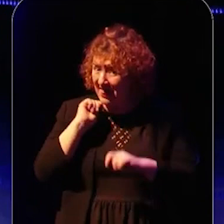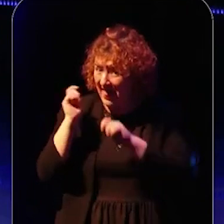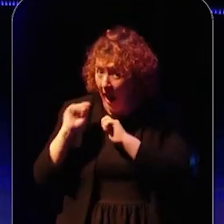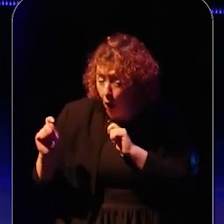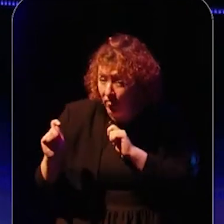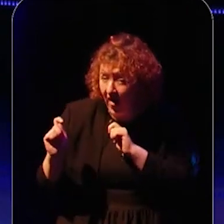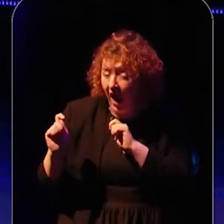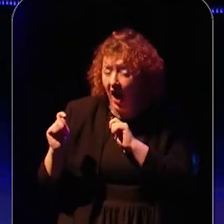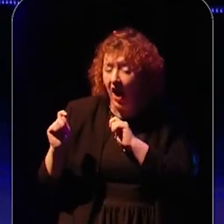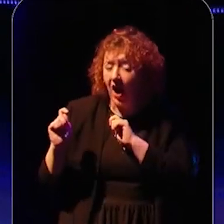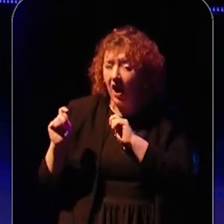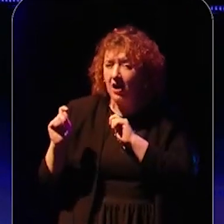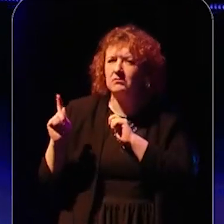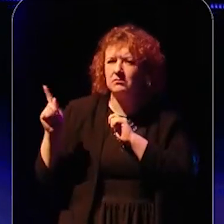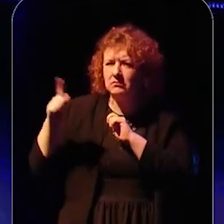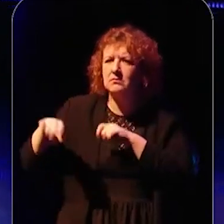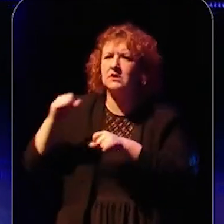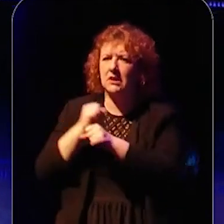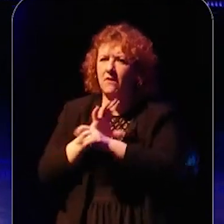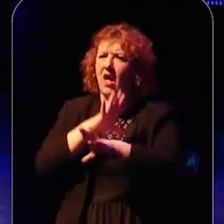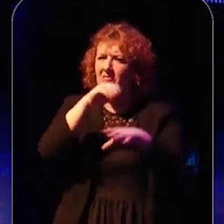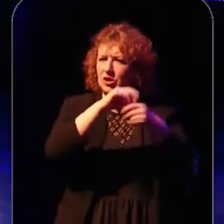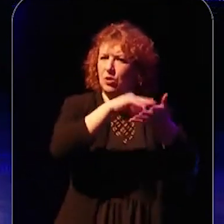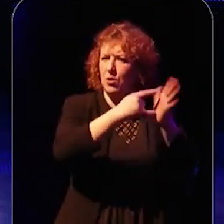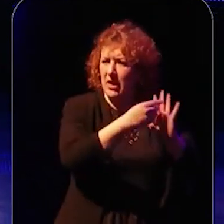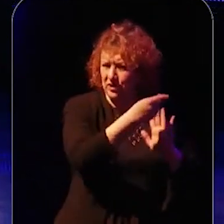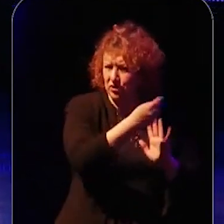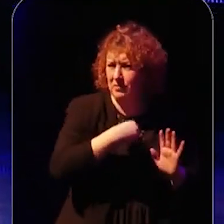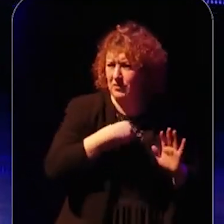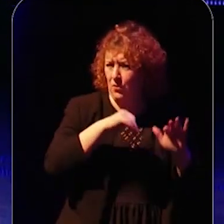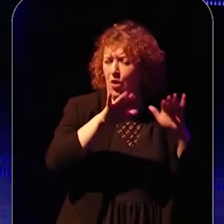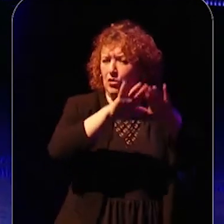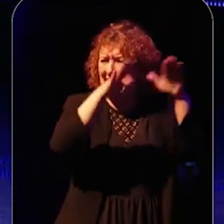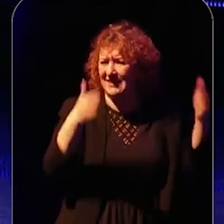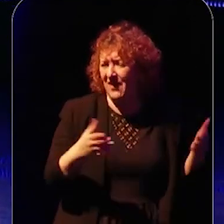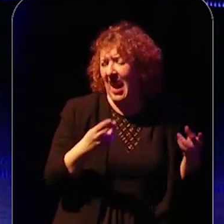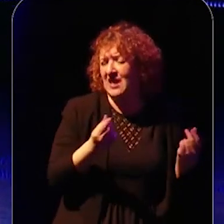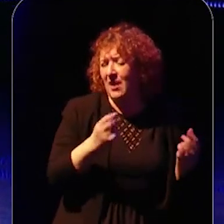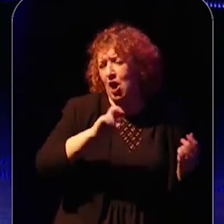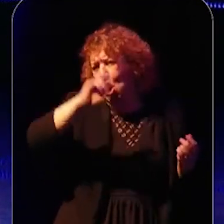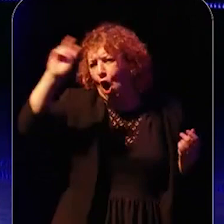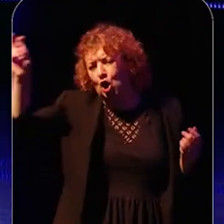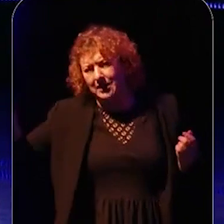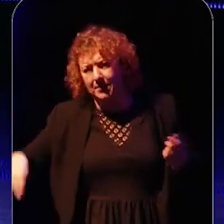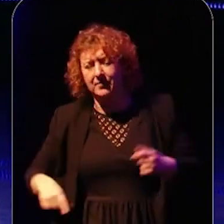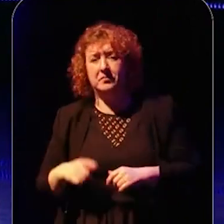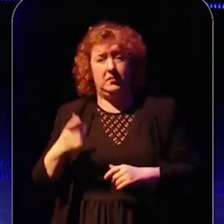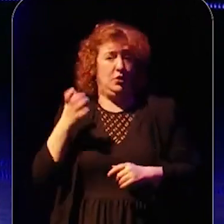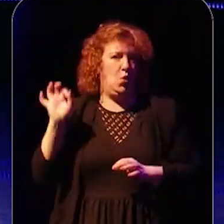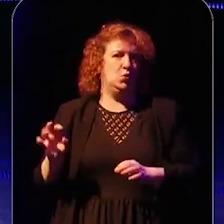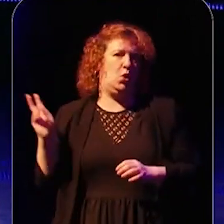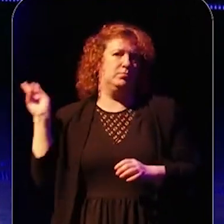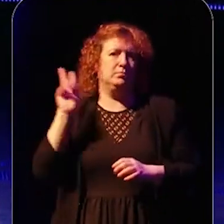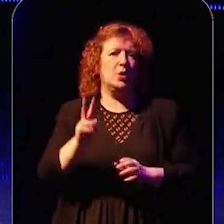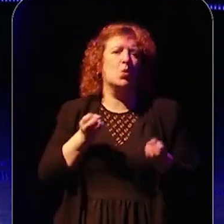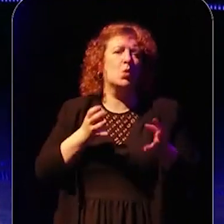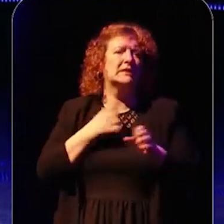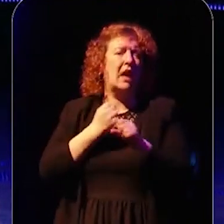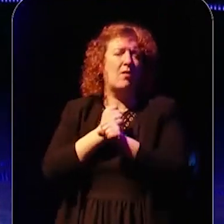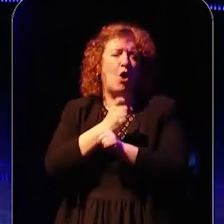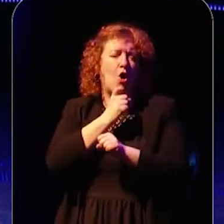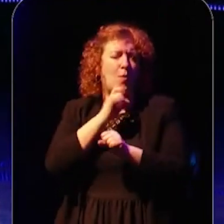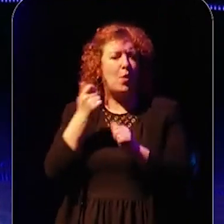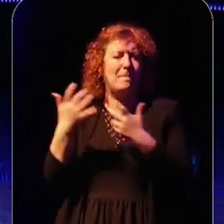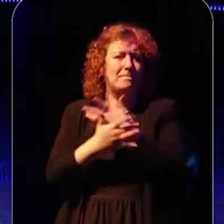Zaragoza, está trabajando en esos proyectos y en muchos otros a nivel mundial y, por supuesto, nos van a venir aquí a contar un poquito cuál es su trabajo y